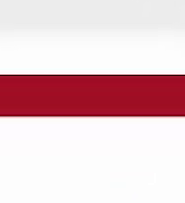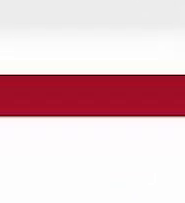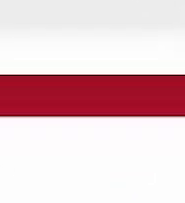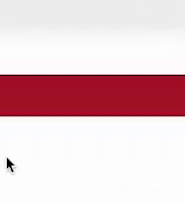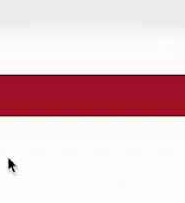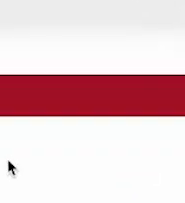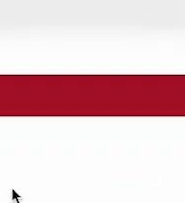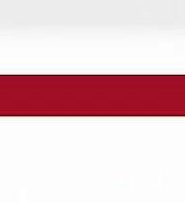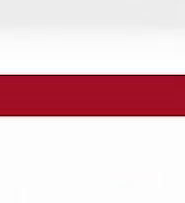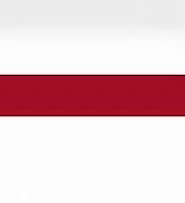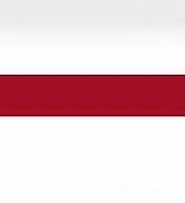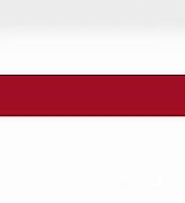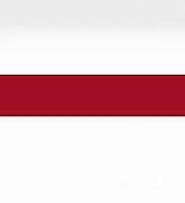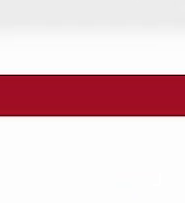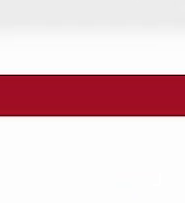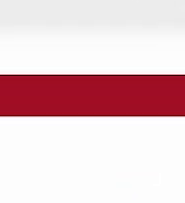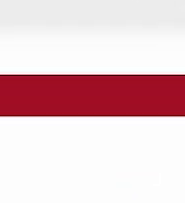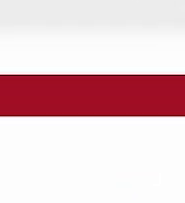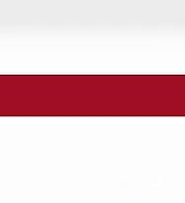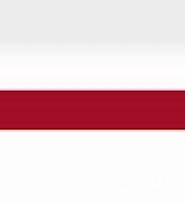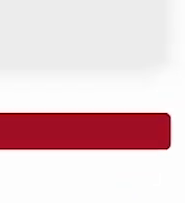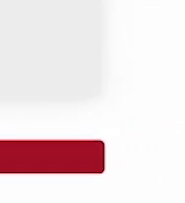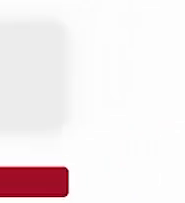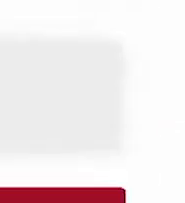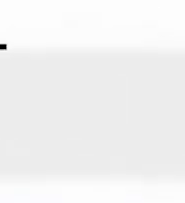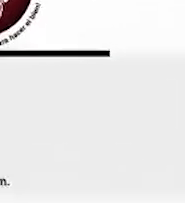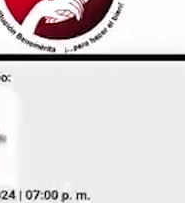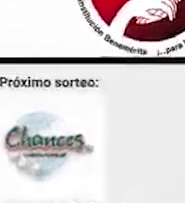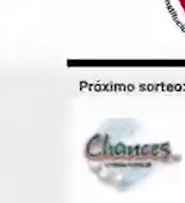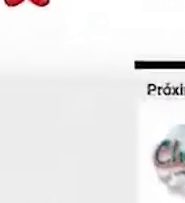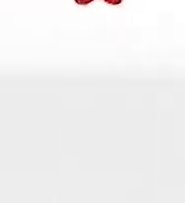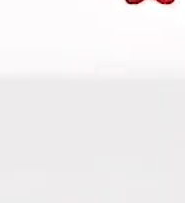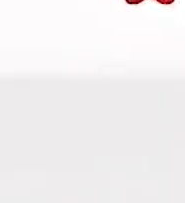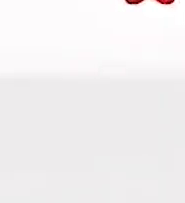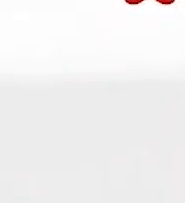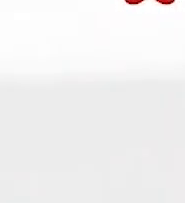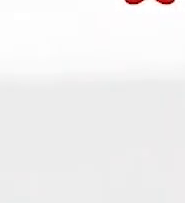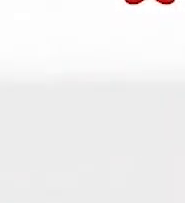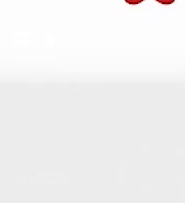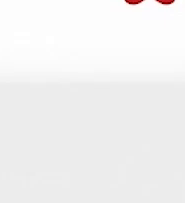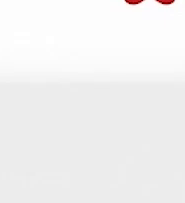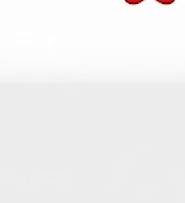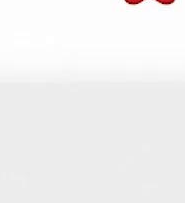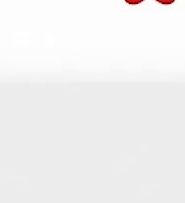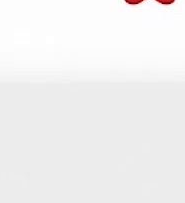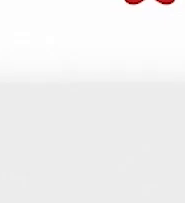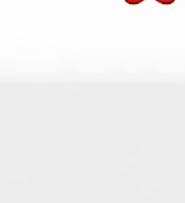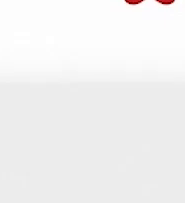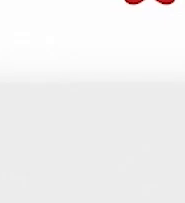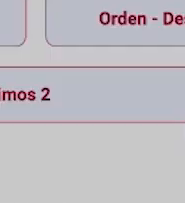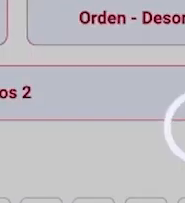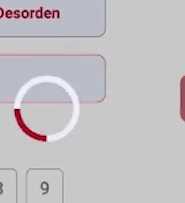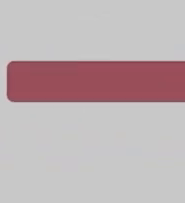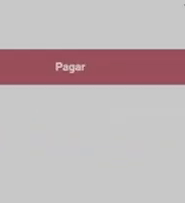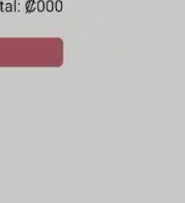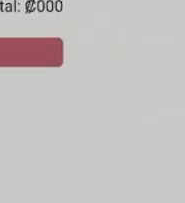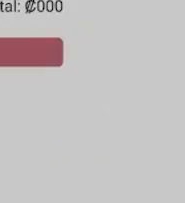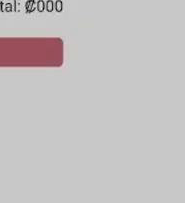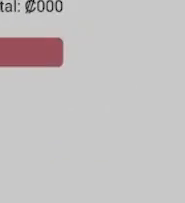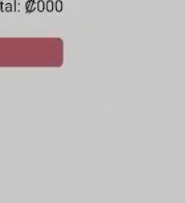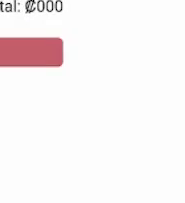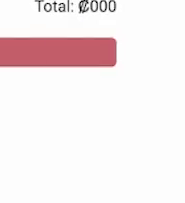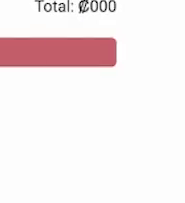la sesión, hace clic en el logo de Tres Monazos o elegí la opción desde la barra lateral Compra de Tres